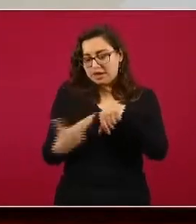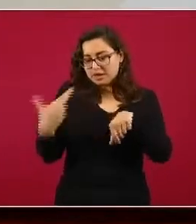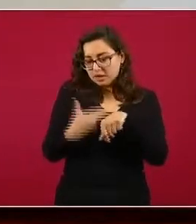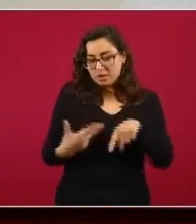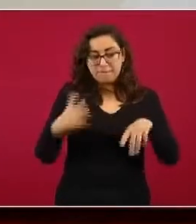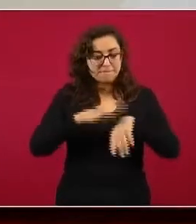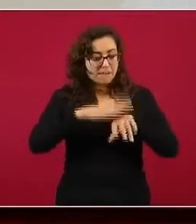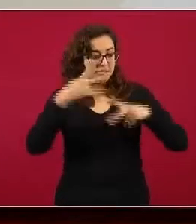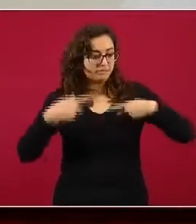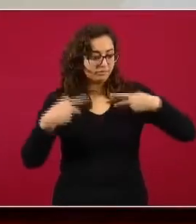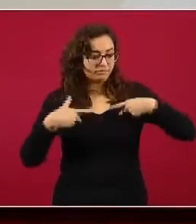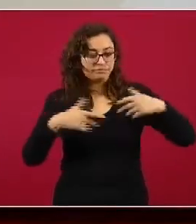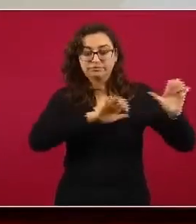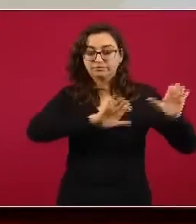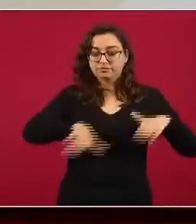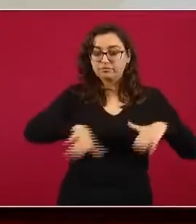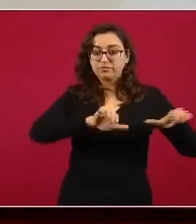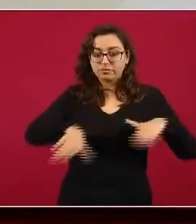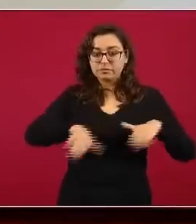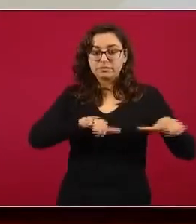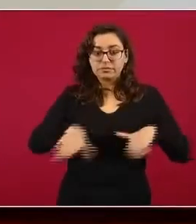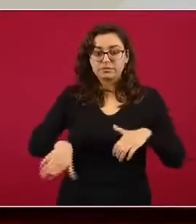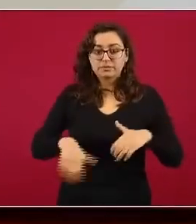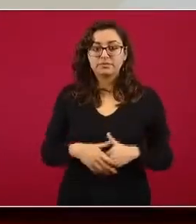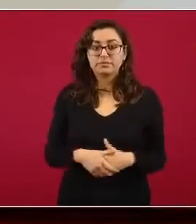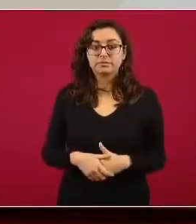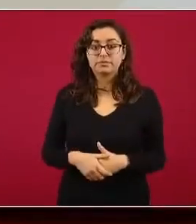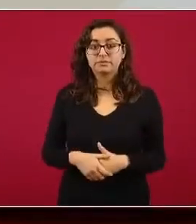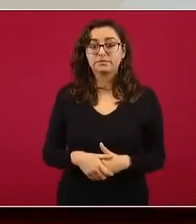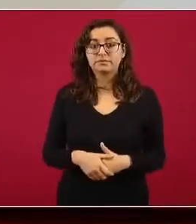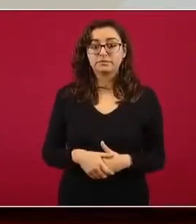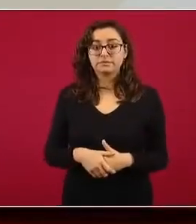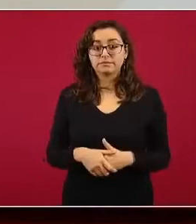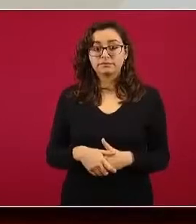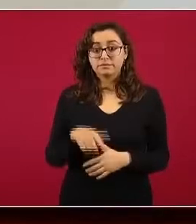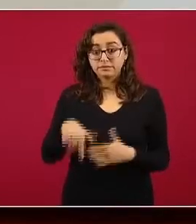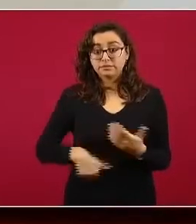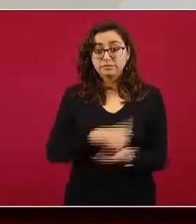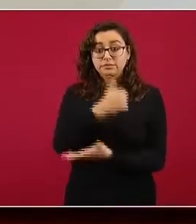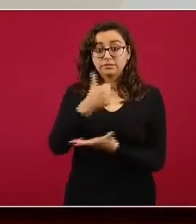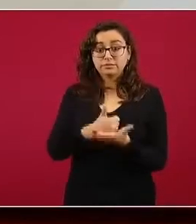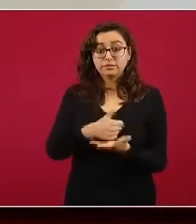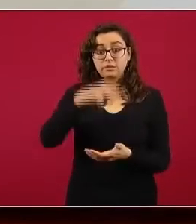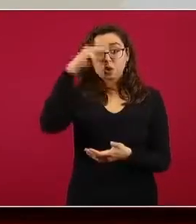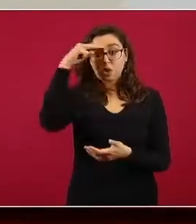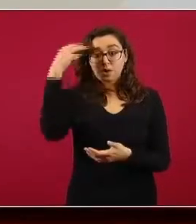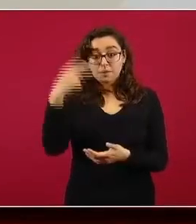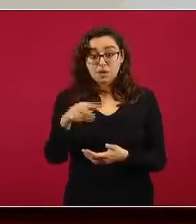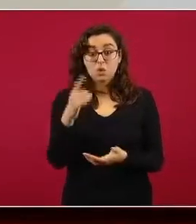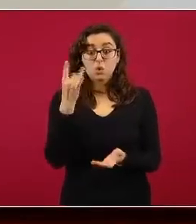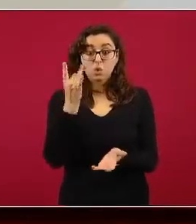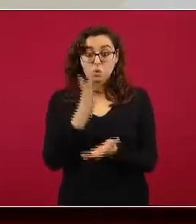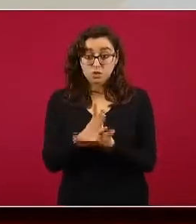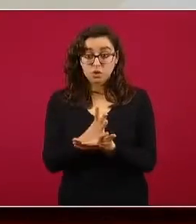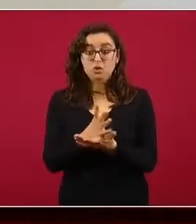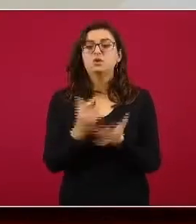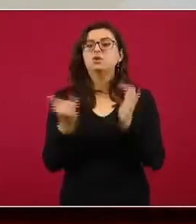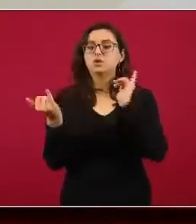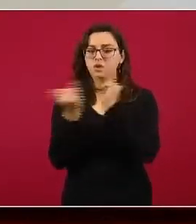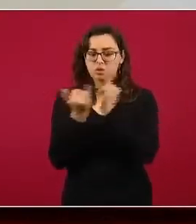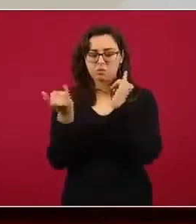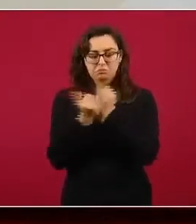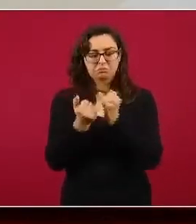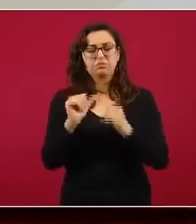visto y se ha expuesto también en estas conferencias, no es solamente el personal que se tiene disponible en la Ciudad de México, se está contando